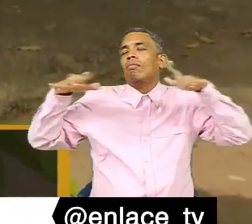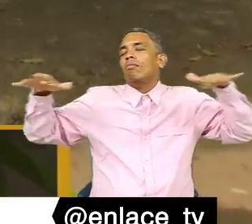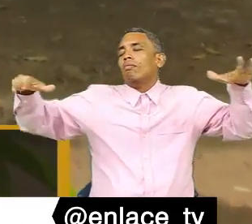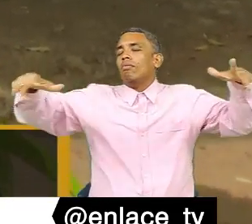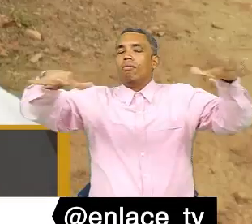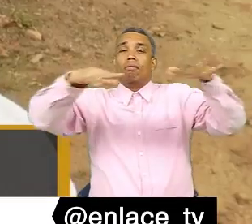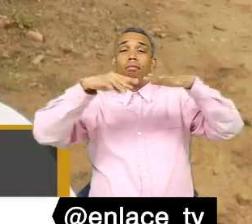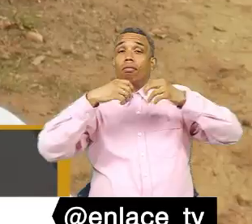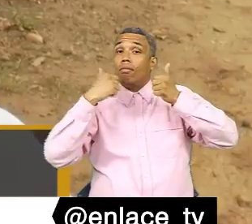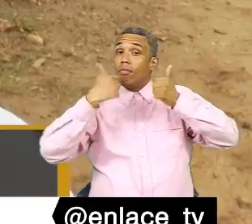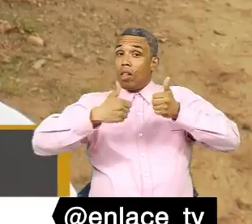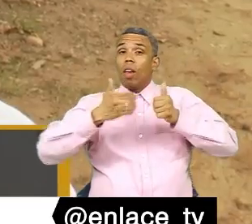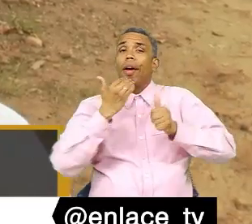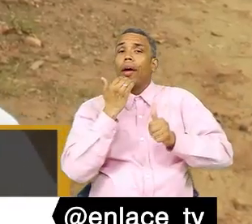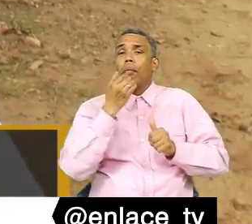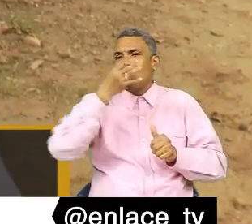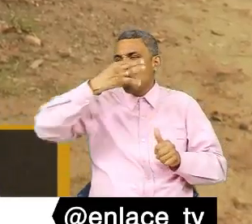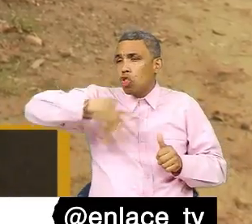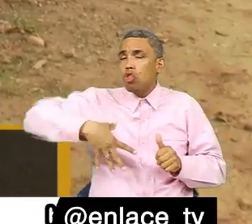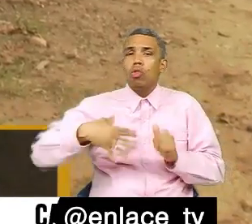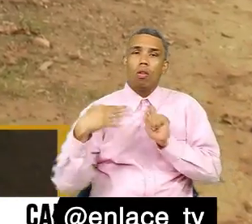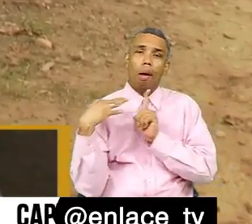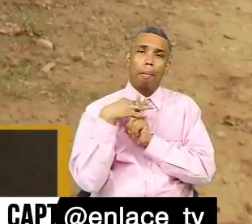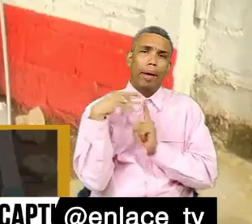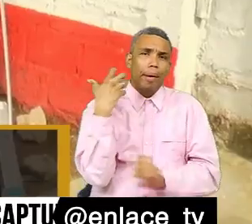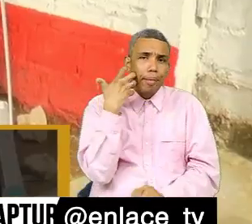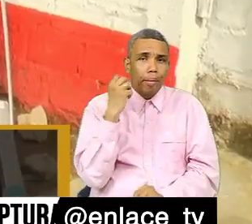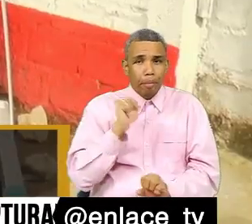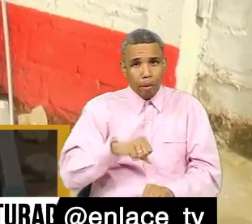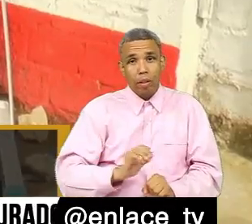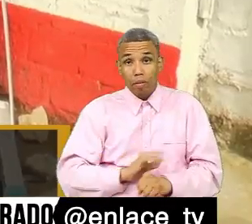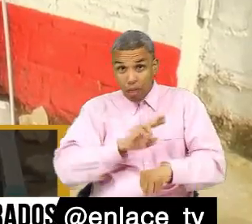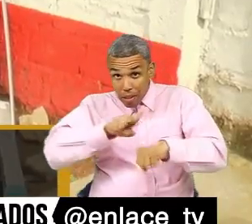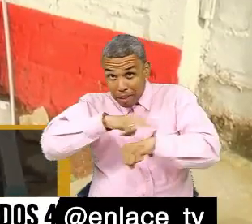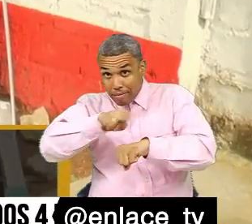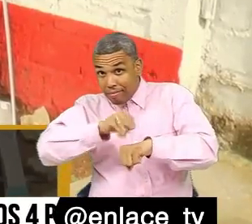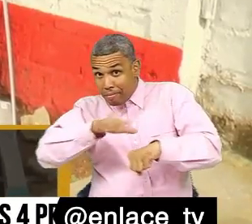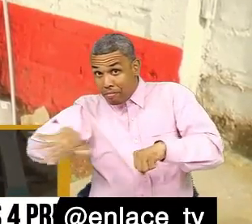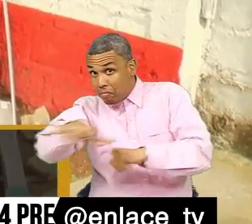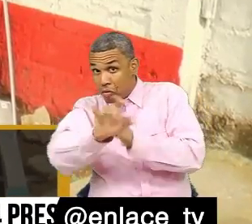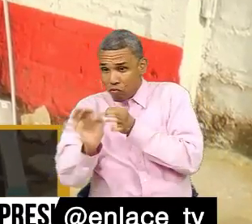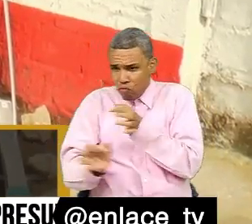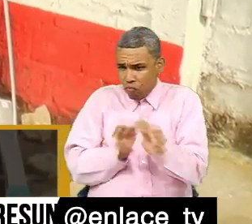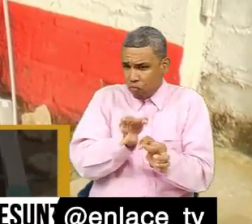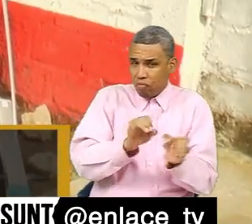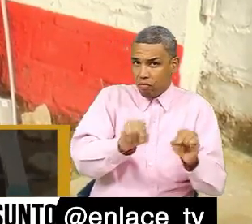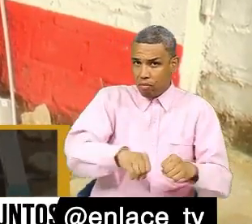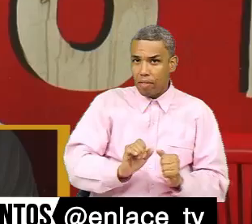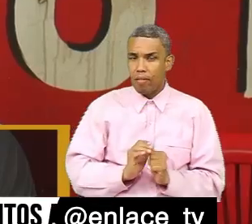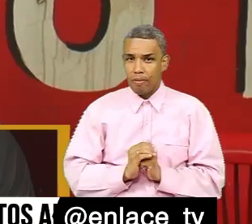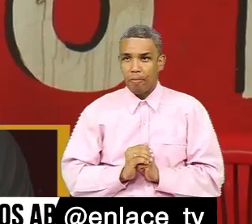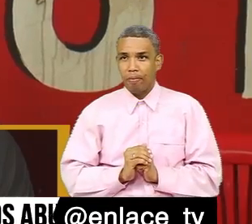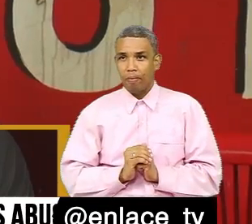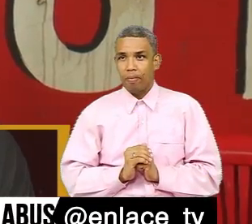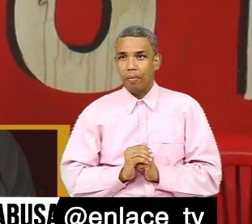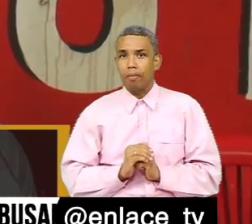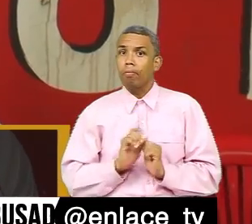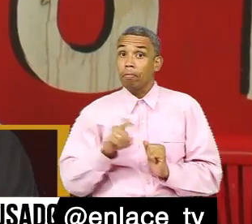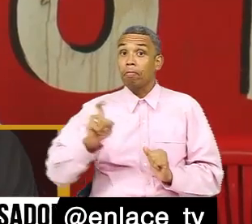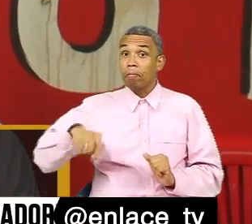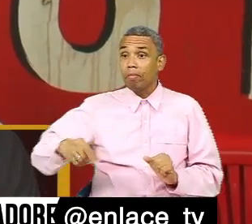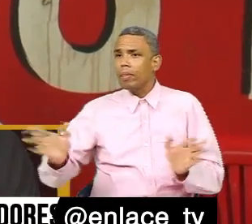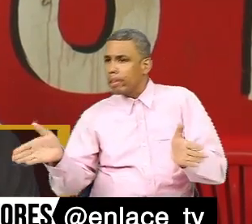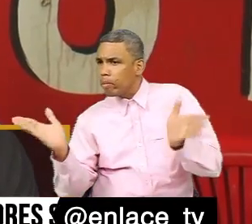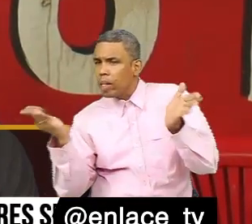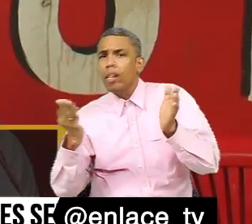talar los árboles y de quemar el medio ambiente. El mensaje es invitar a los diferentes estudiantes de Barranca Bermeja para que se